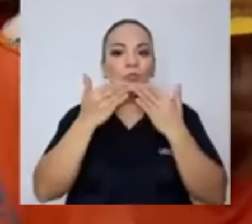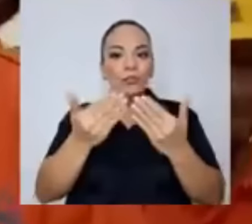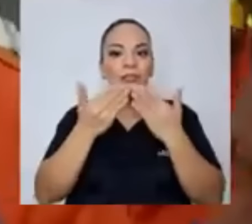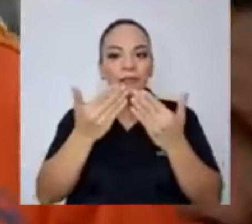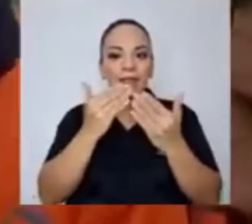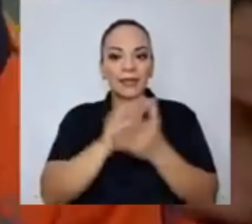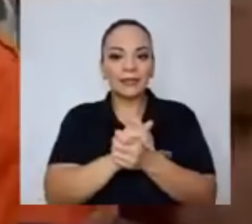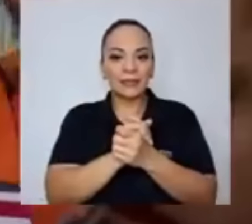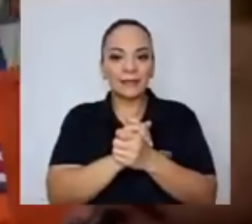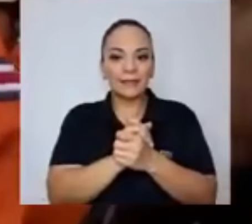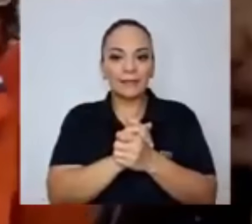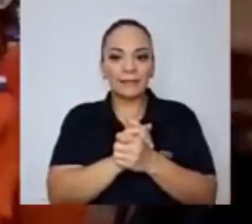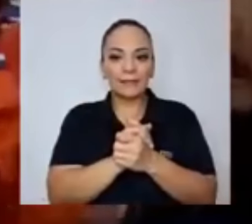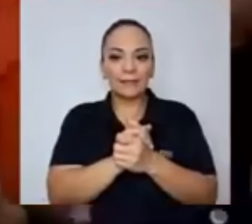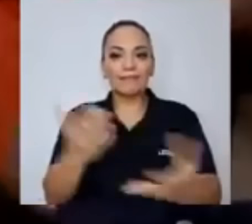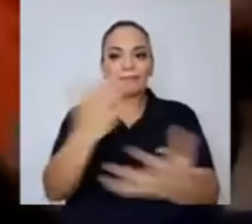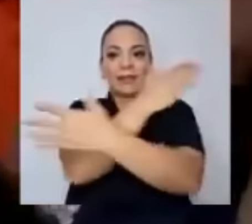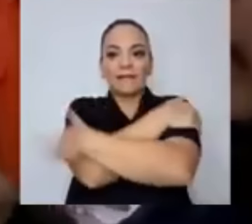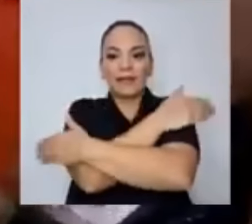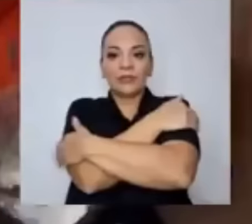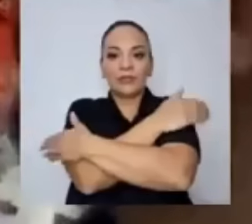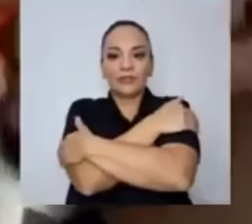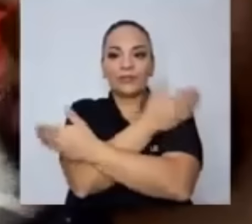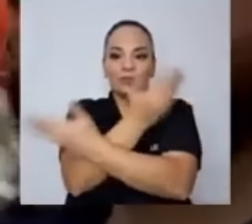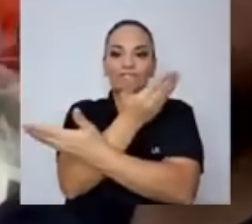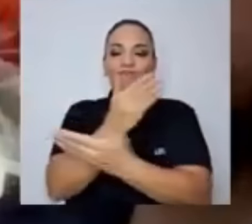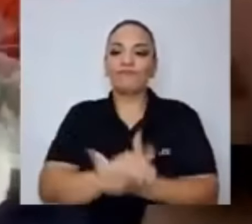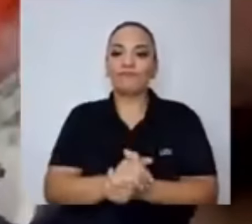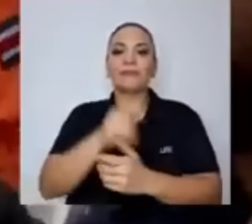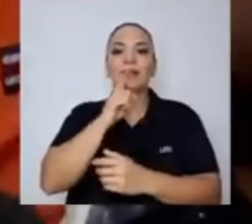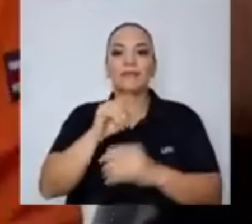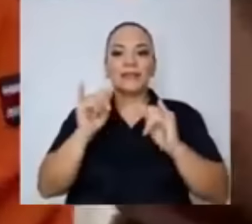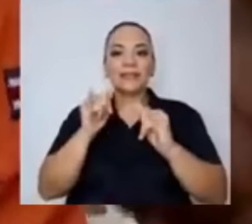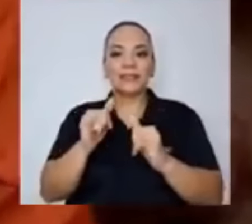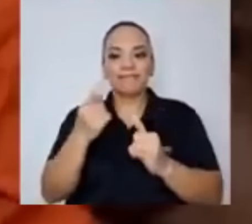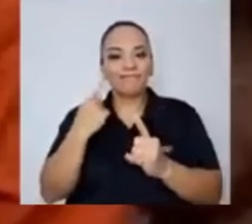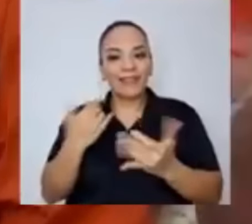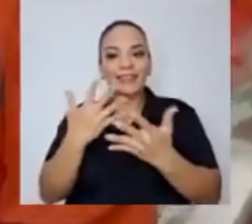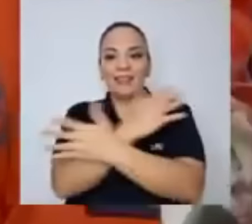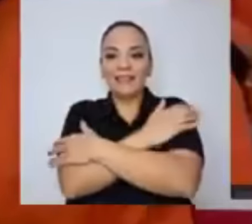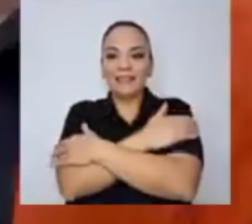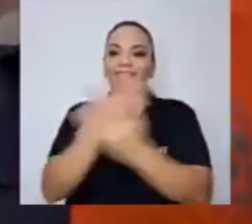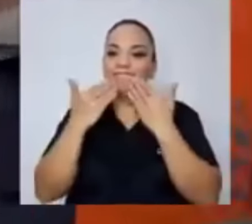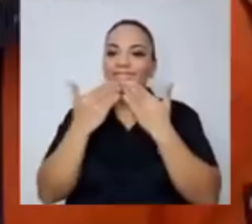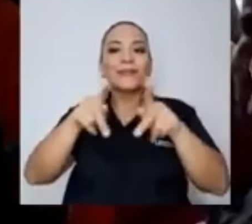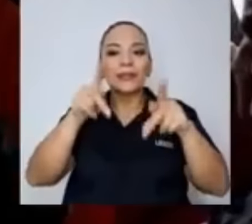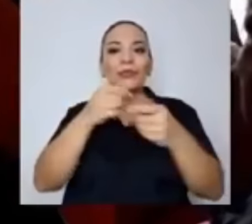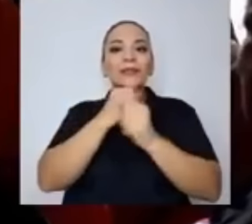gracias. Deme un abrazo, mi teniente, porque la verdad es que eso es lo que se antoja, en